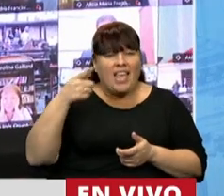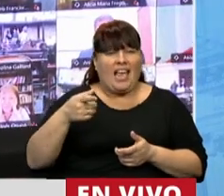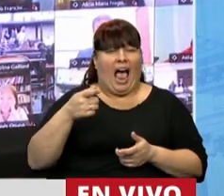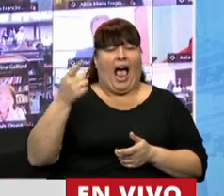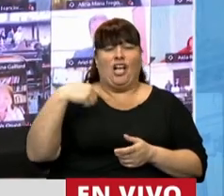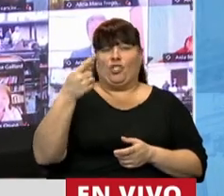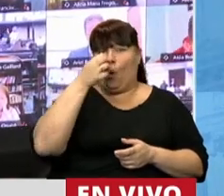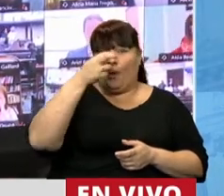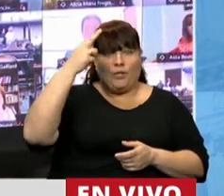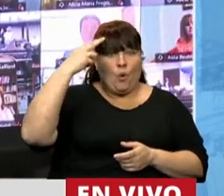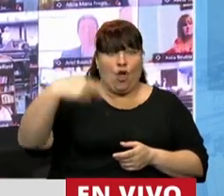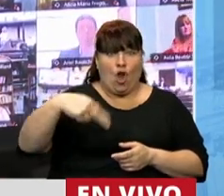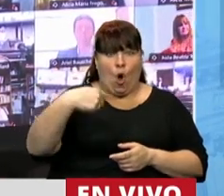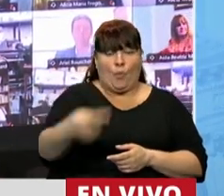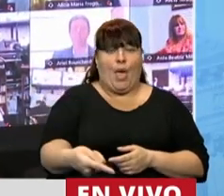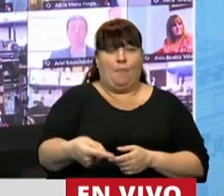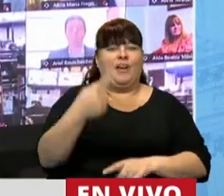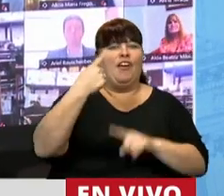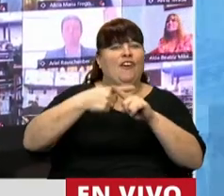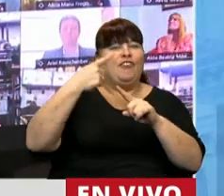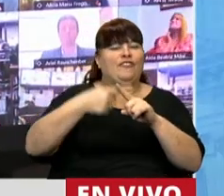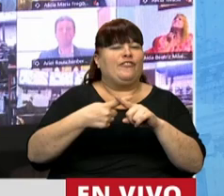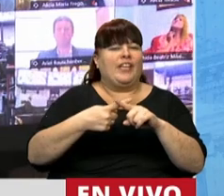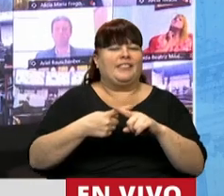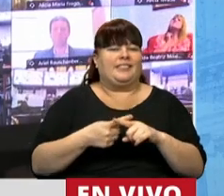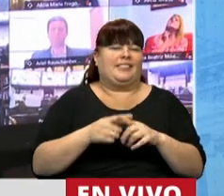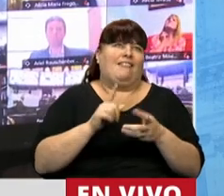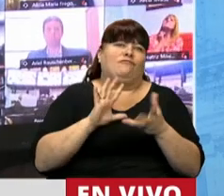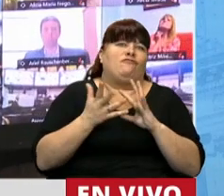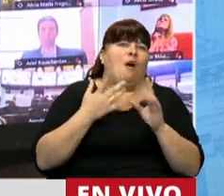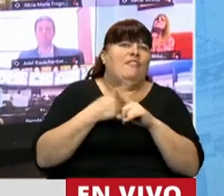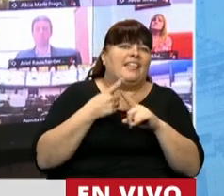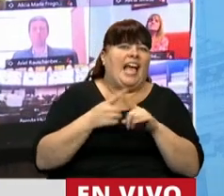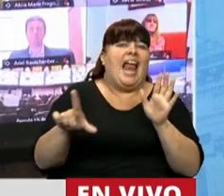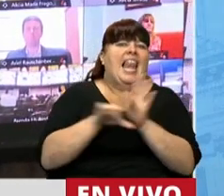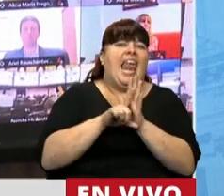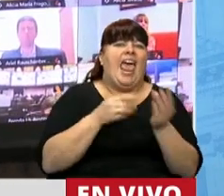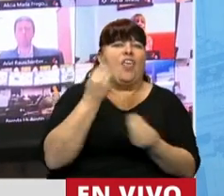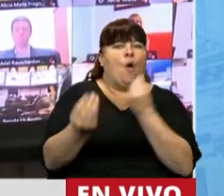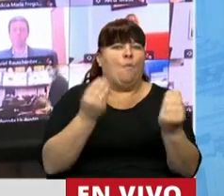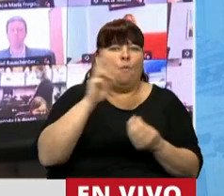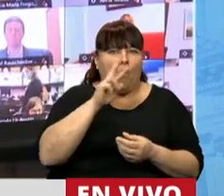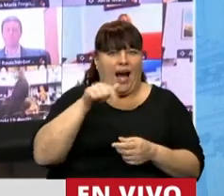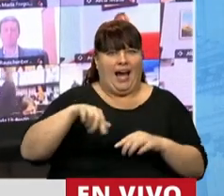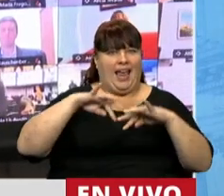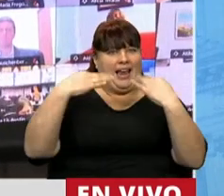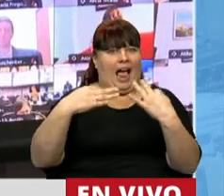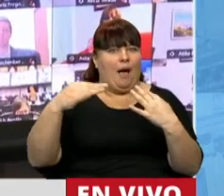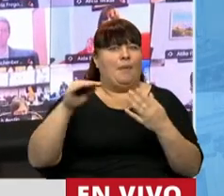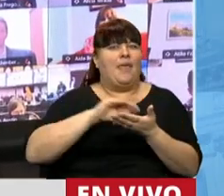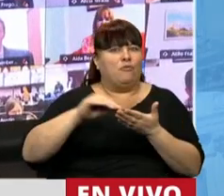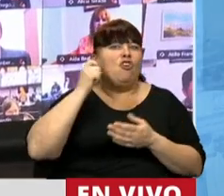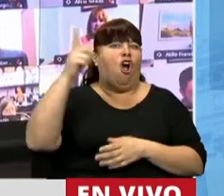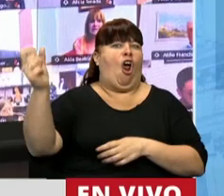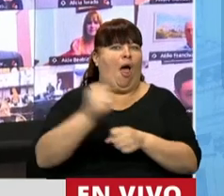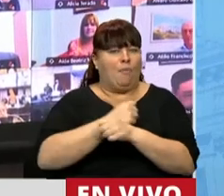este 29 de noviembre festejan de alguna manera la ley de cupos que esta Cámara supo